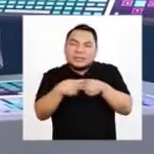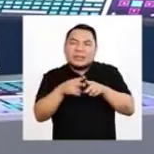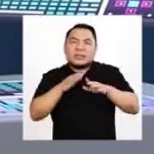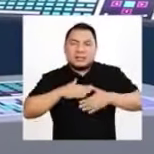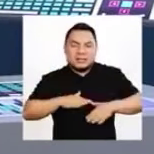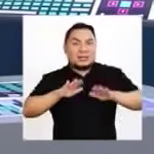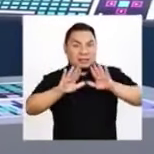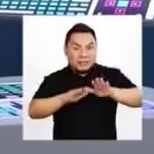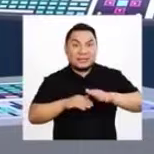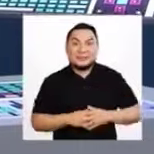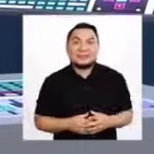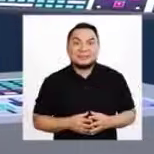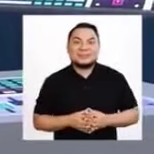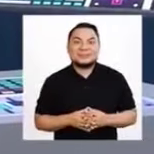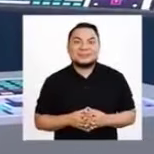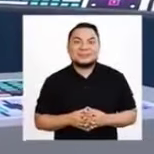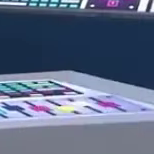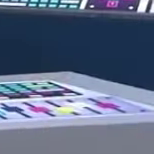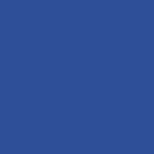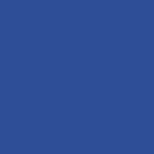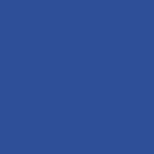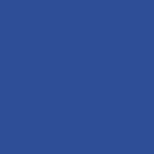un pequeño descanso?